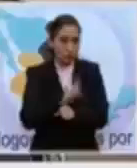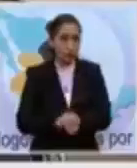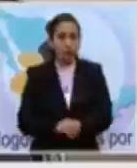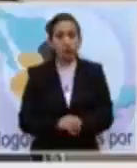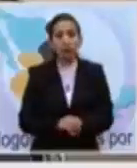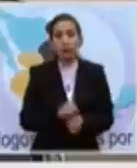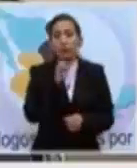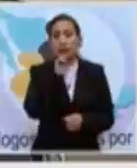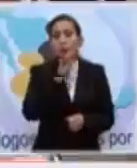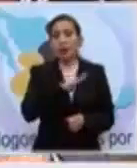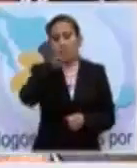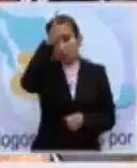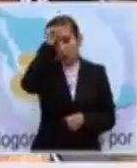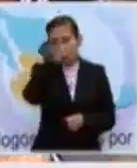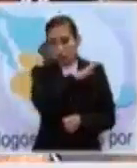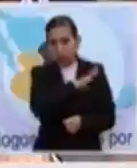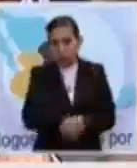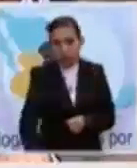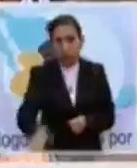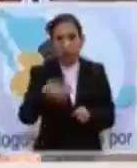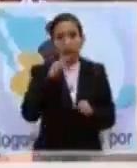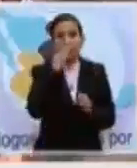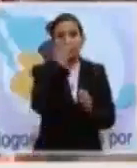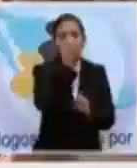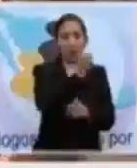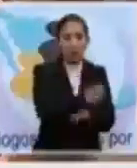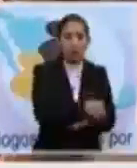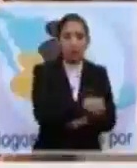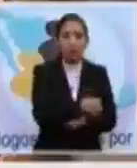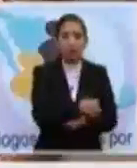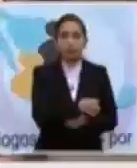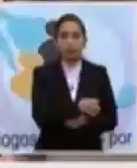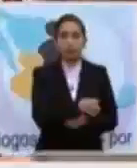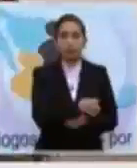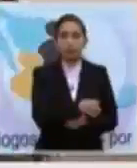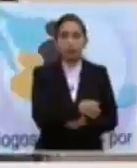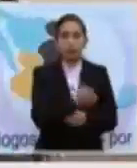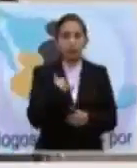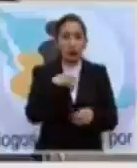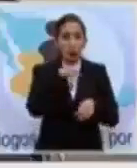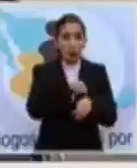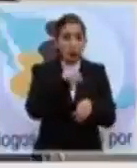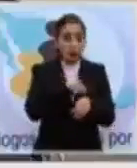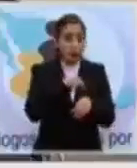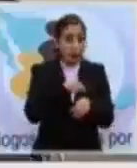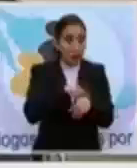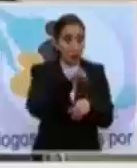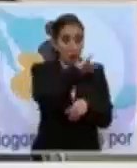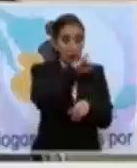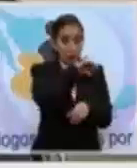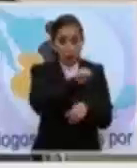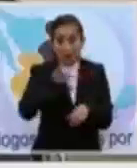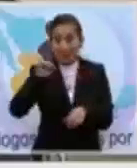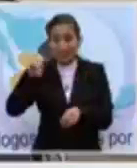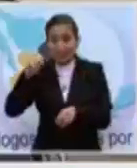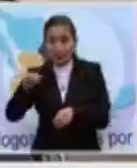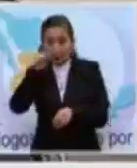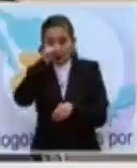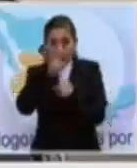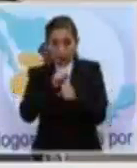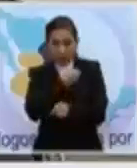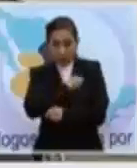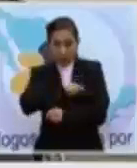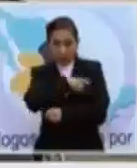También hay un convenio general en este sentido de la emergencia obstétrica entre el IMSS, el ISSSTE y la Secretaría de